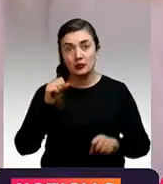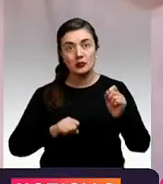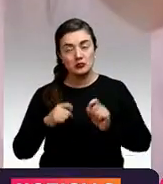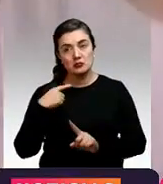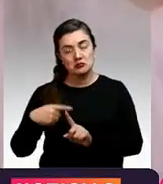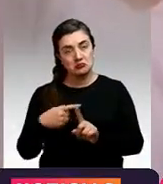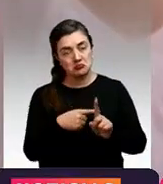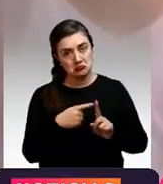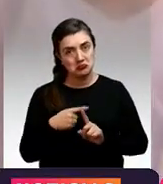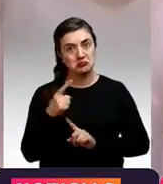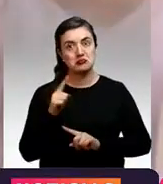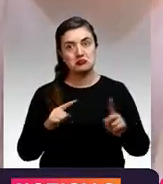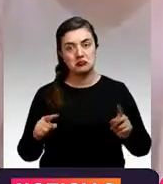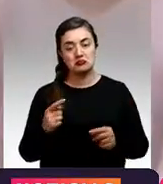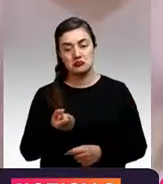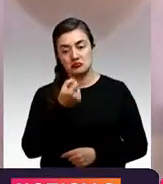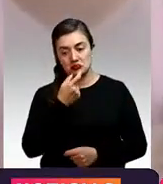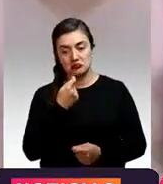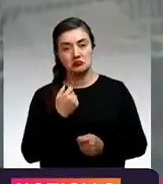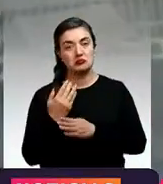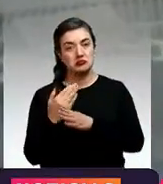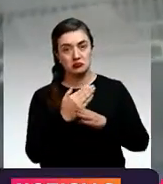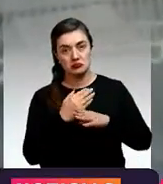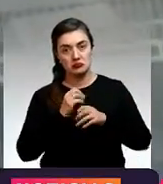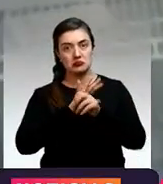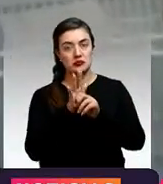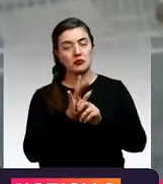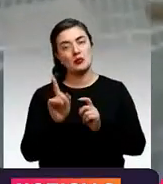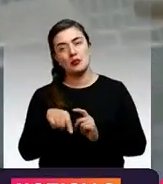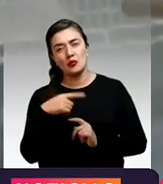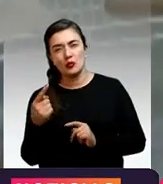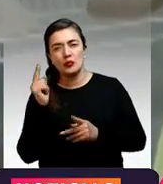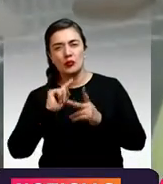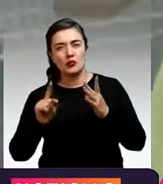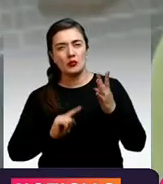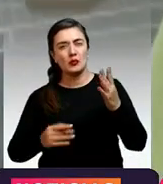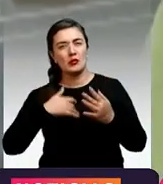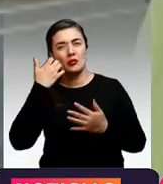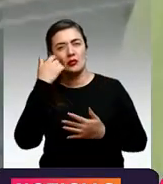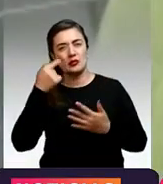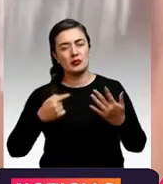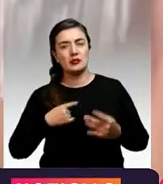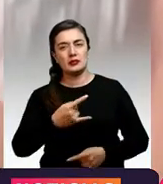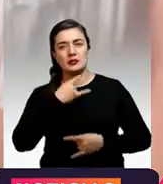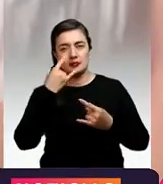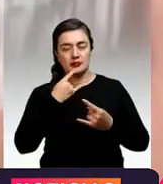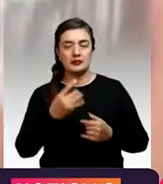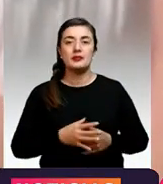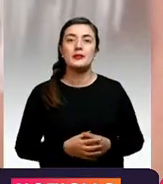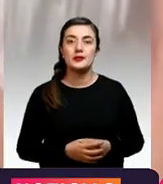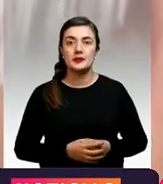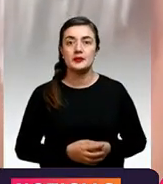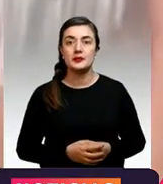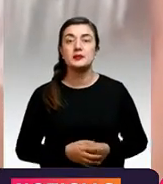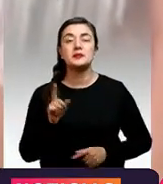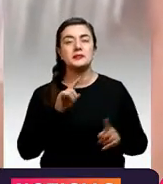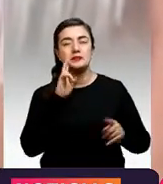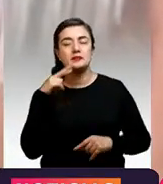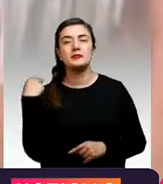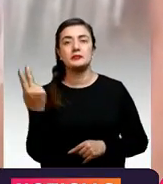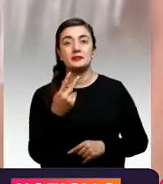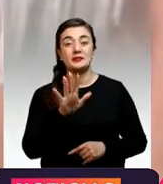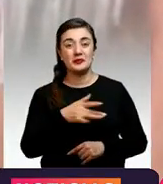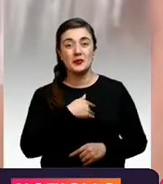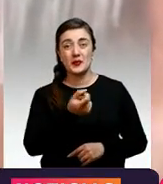no solo en el tratamiento del COVID-19, sino en otras enfermedades respiratorias. Lo que hemos visto es que este